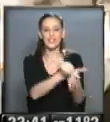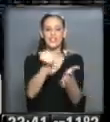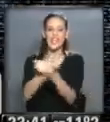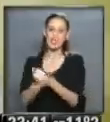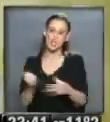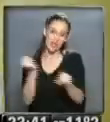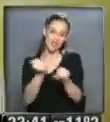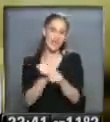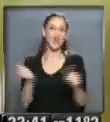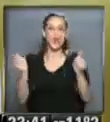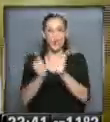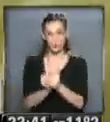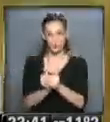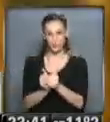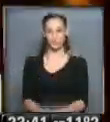haciendo con otros